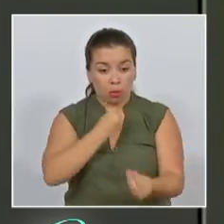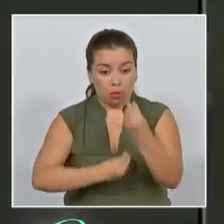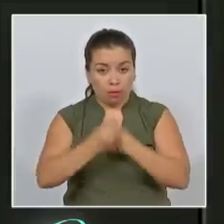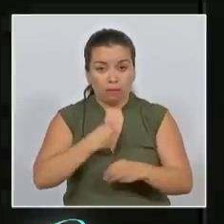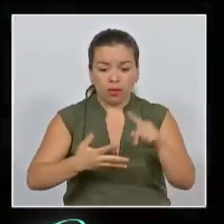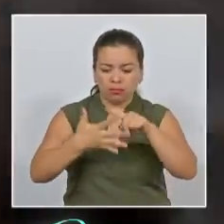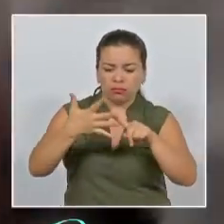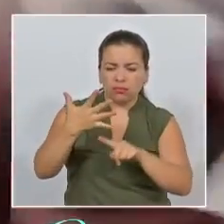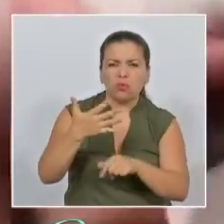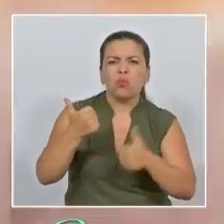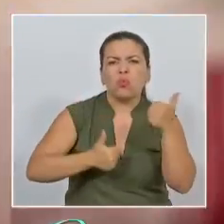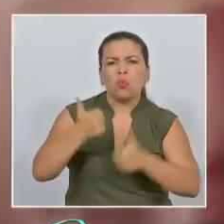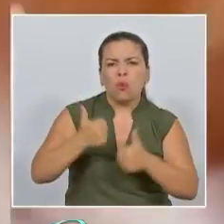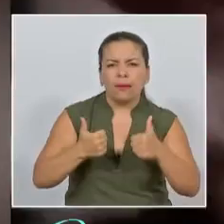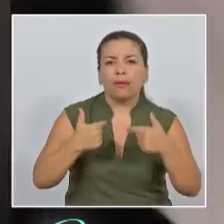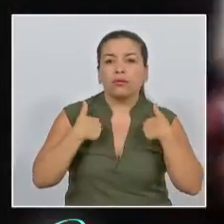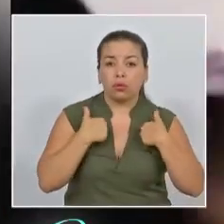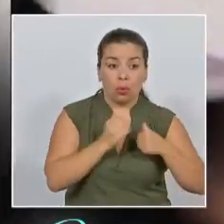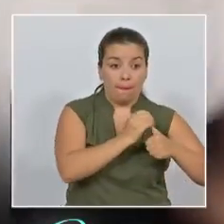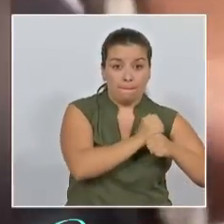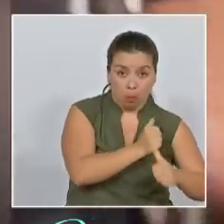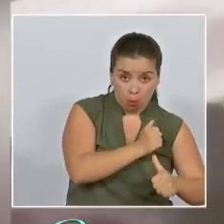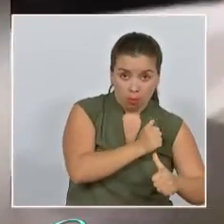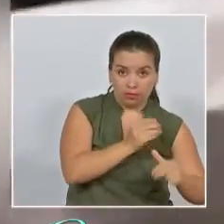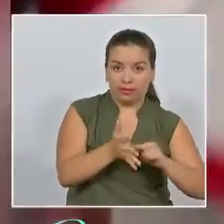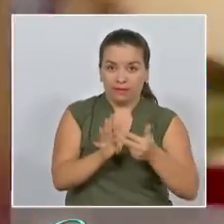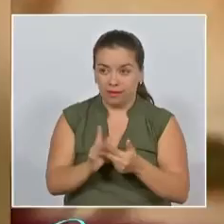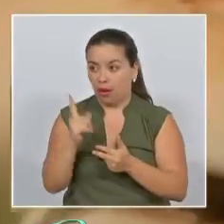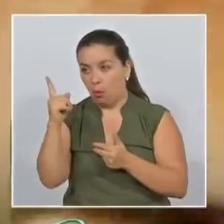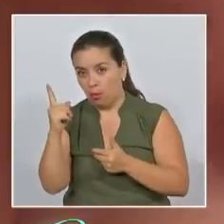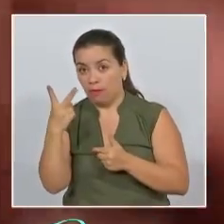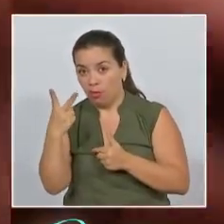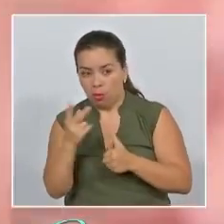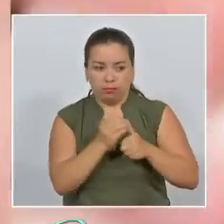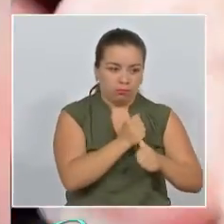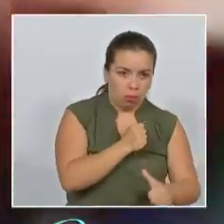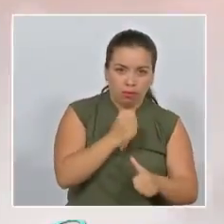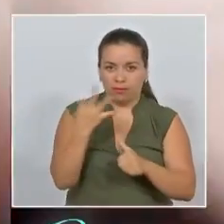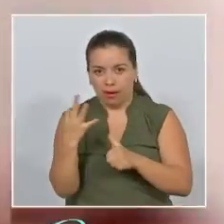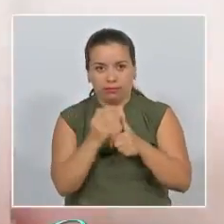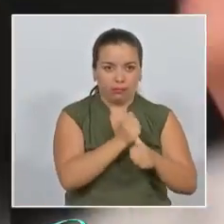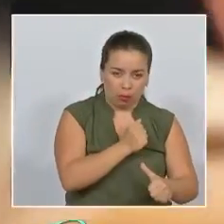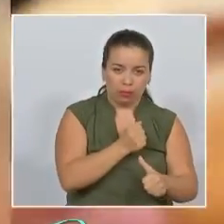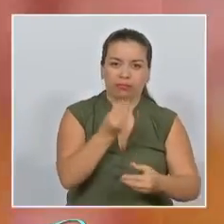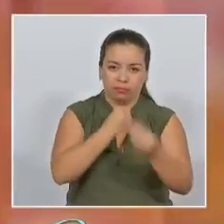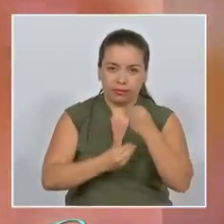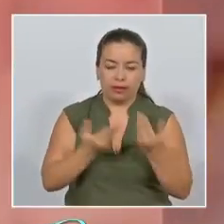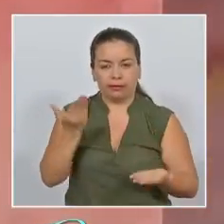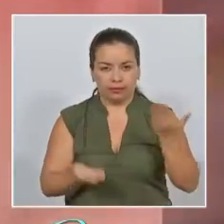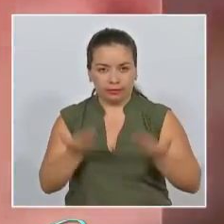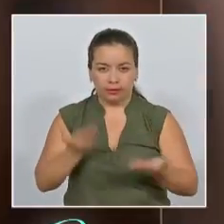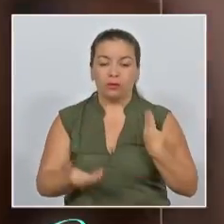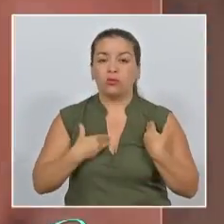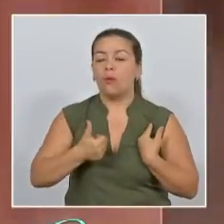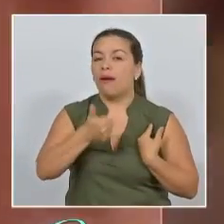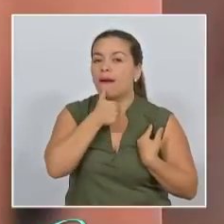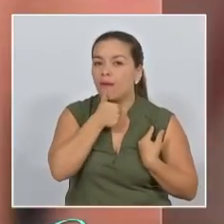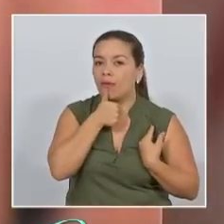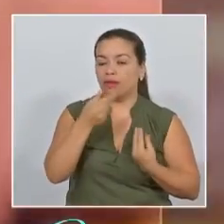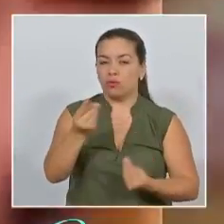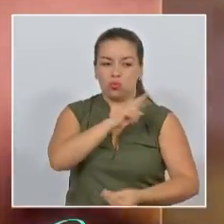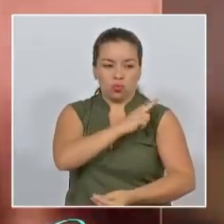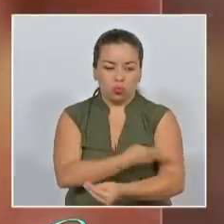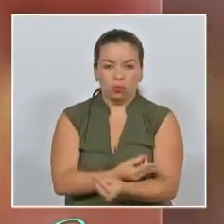día debería ser el mismo número de veces que se defeque, pues solo obtenemos de los alimentos agua y energía que cada uno de ellos